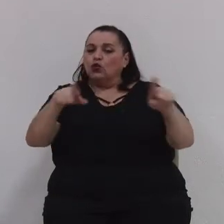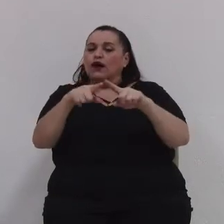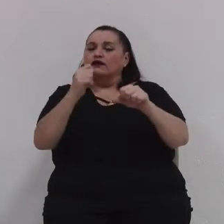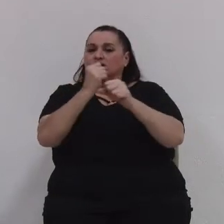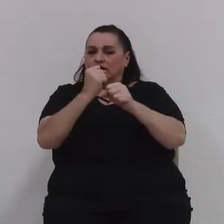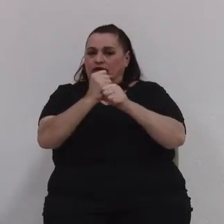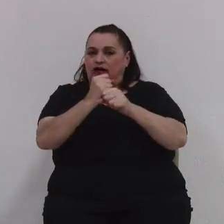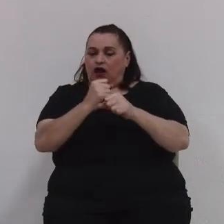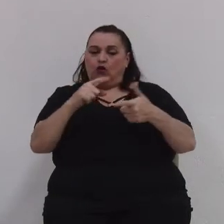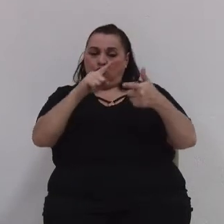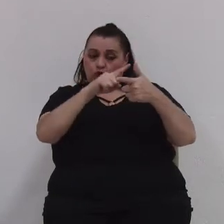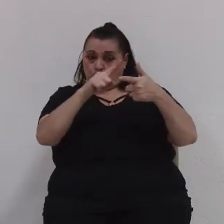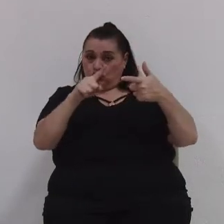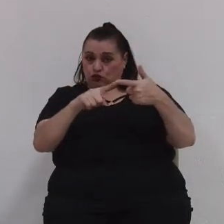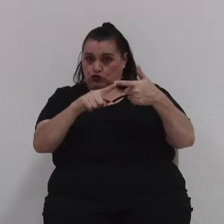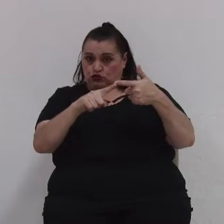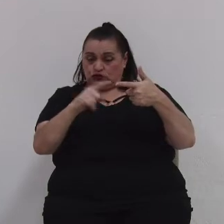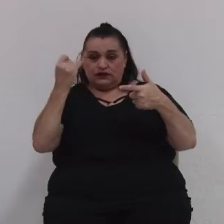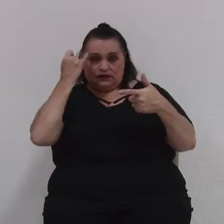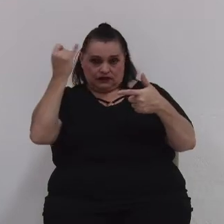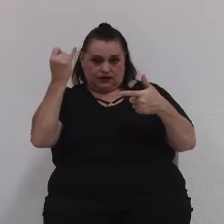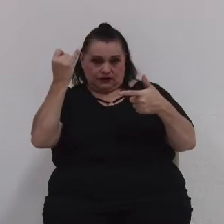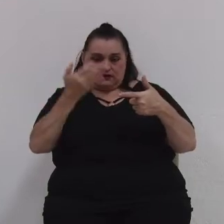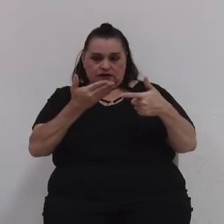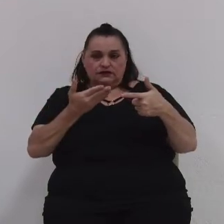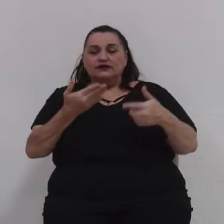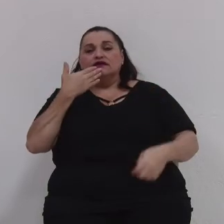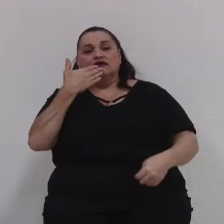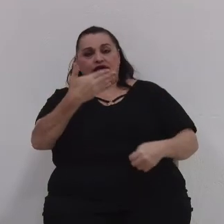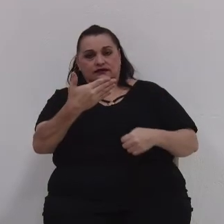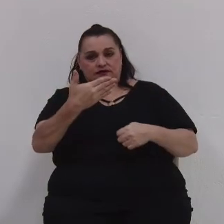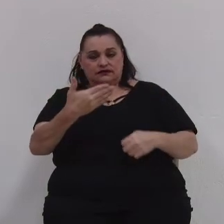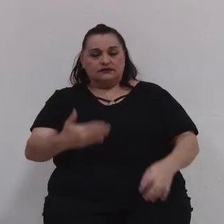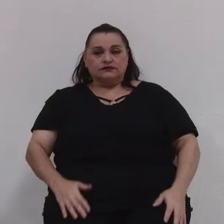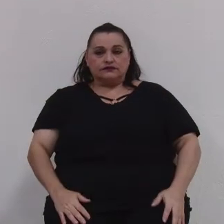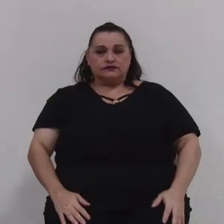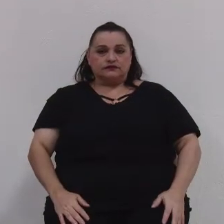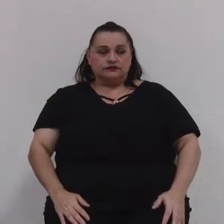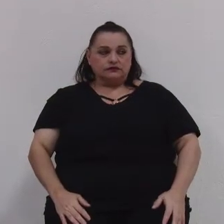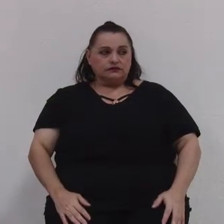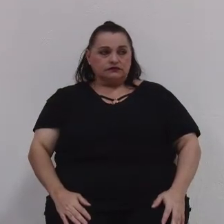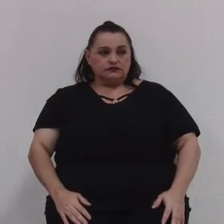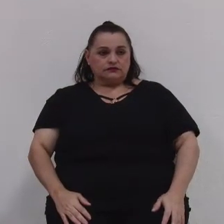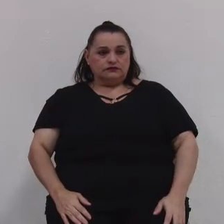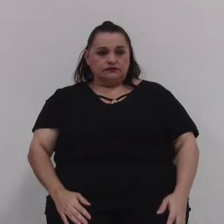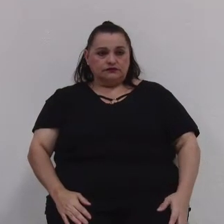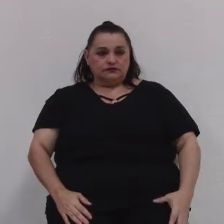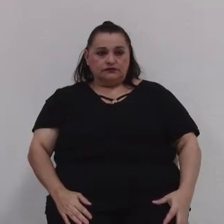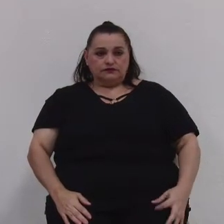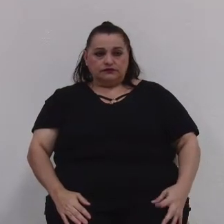son dos ideas. Gracias. Por favor.